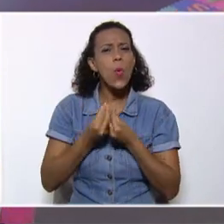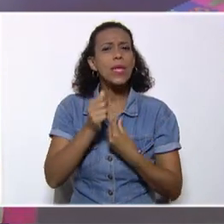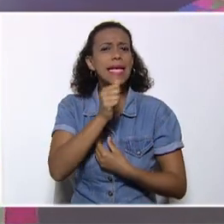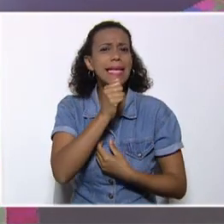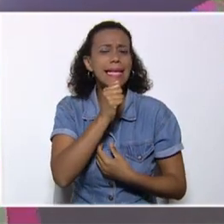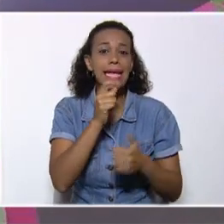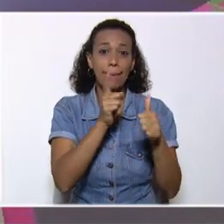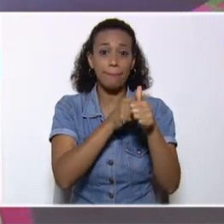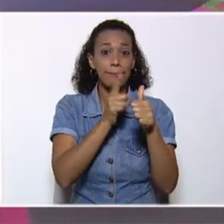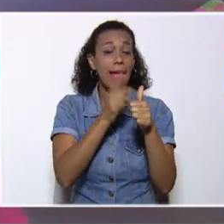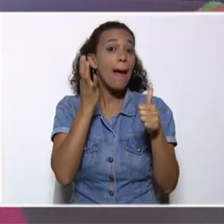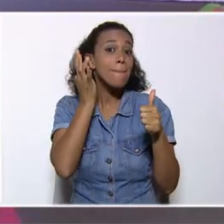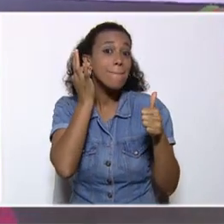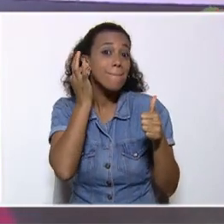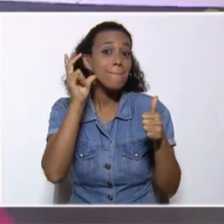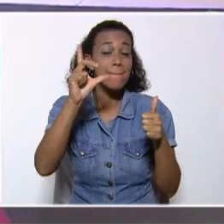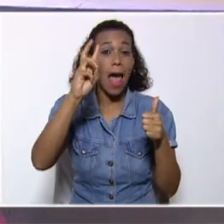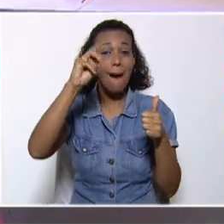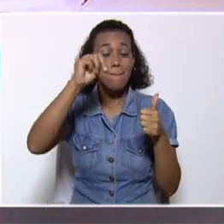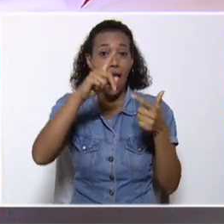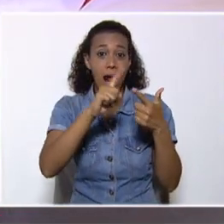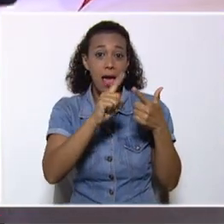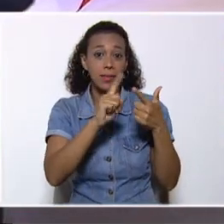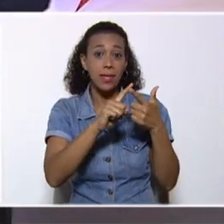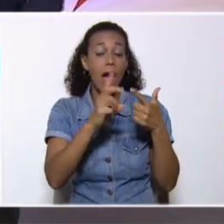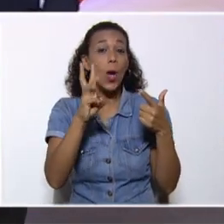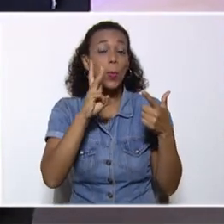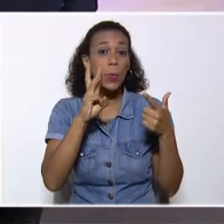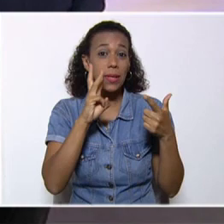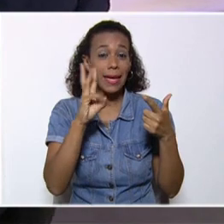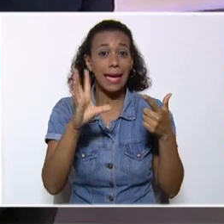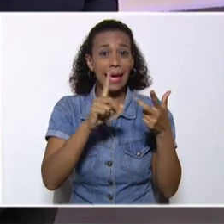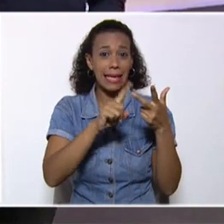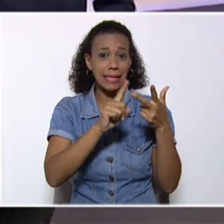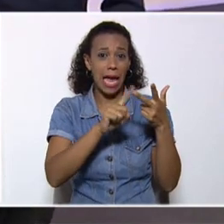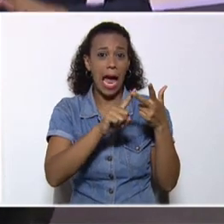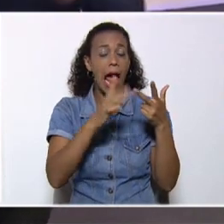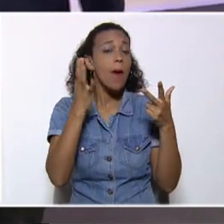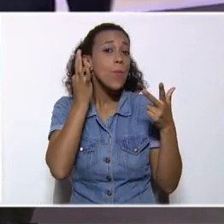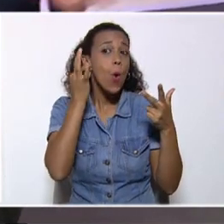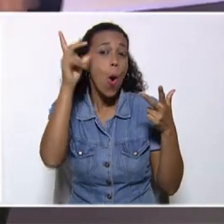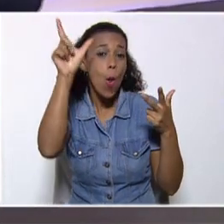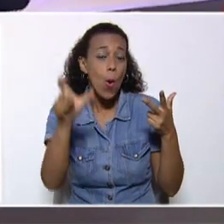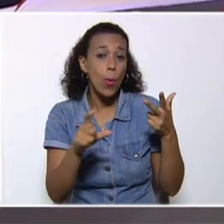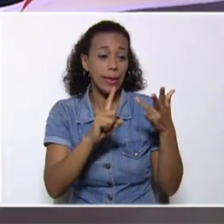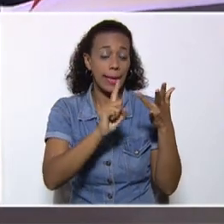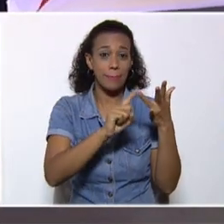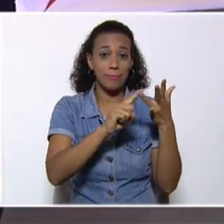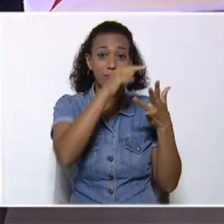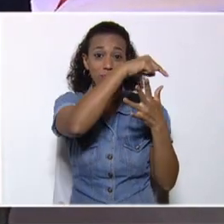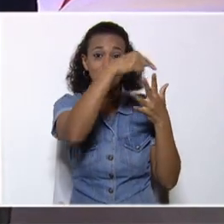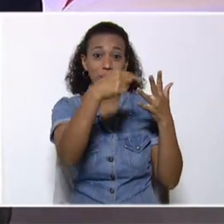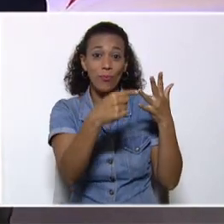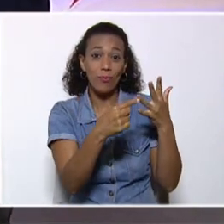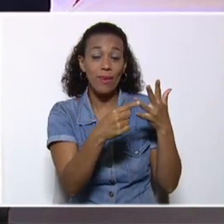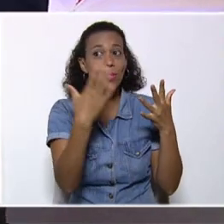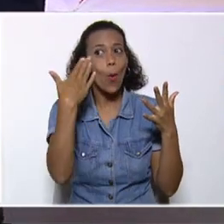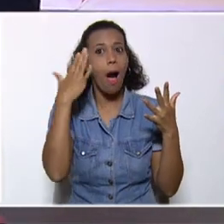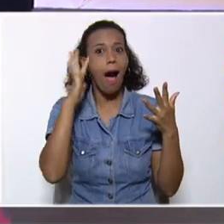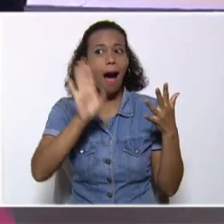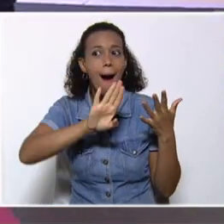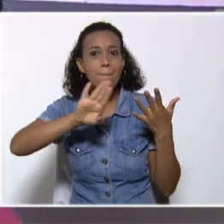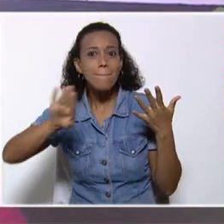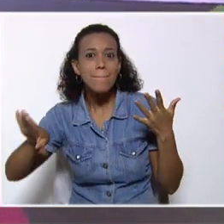acompañando las maestras Blamari Rojas, Winnie Testa, Inés Tapia, Miriam Márquez, y no